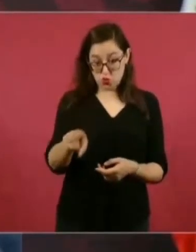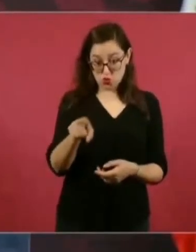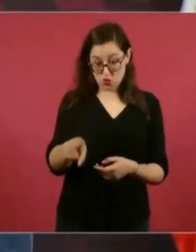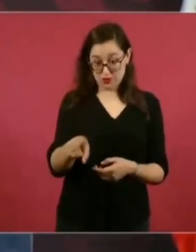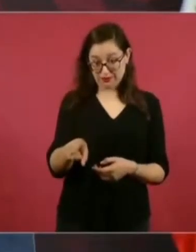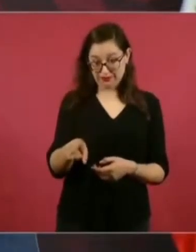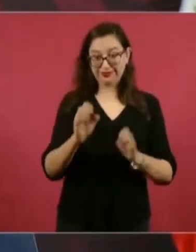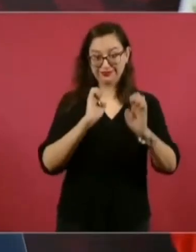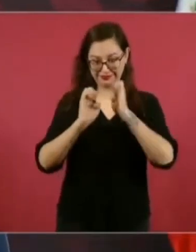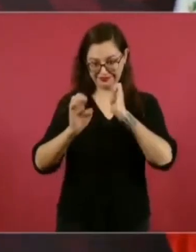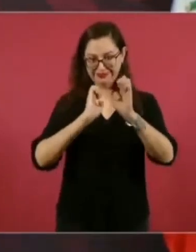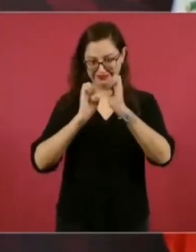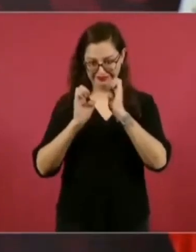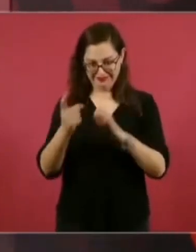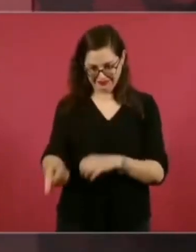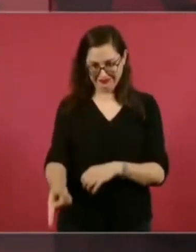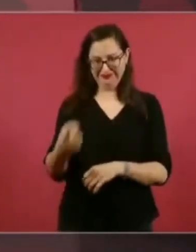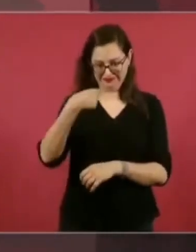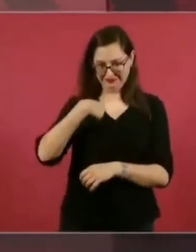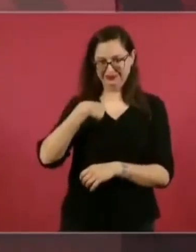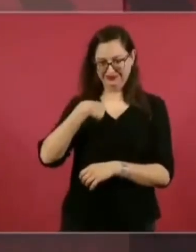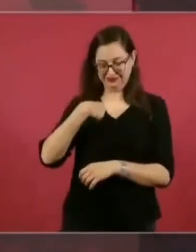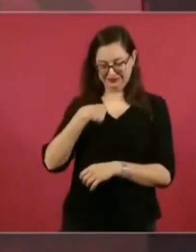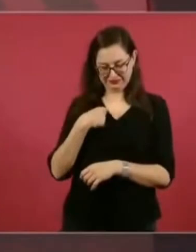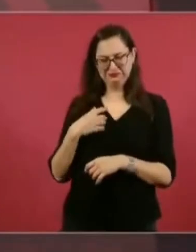Y tú, como siempre,